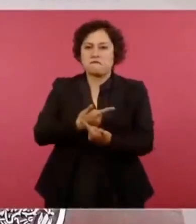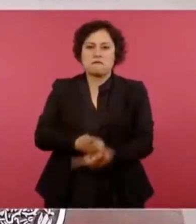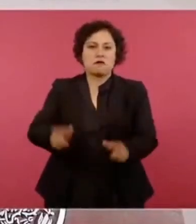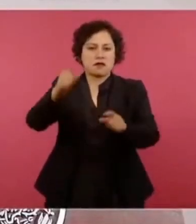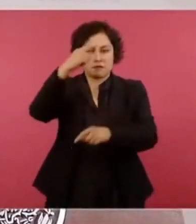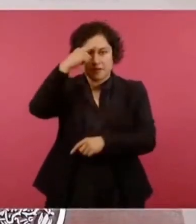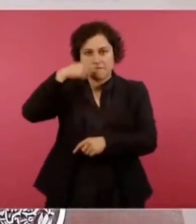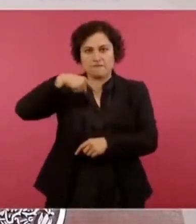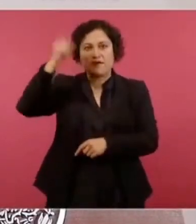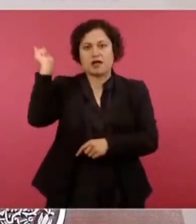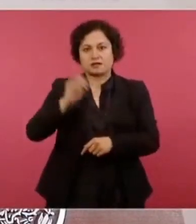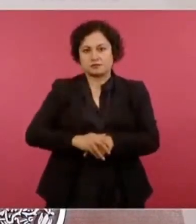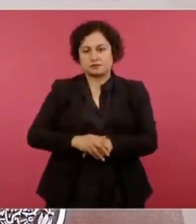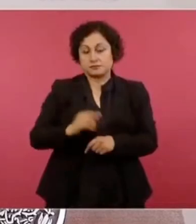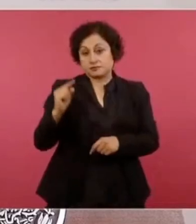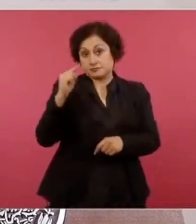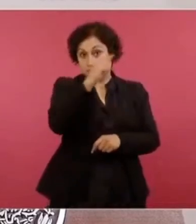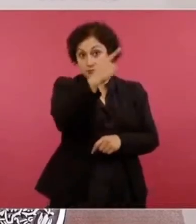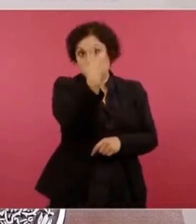los agentes que